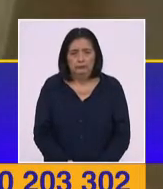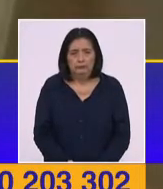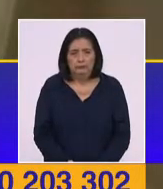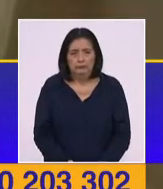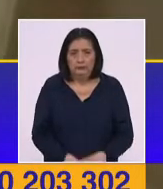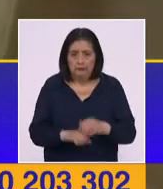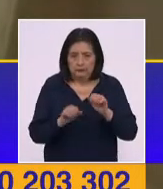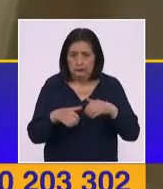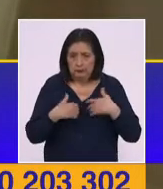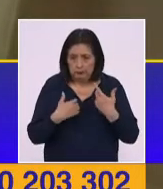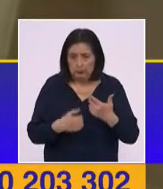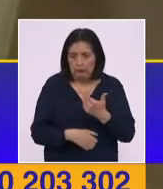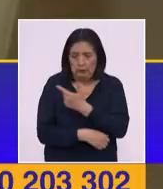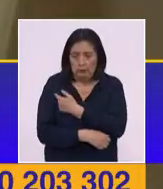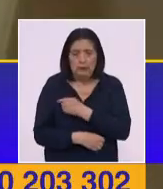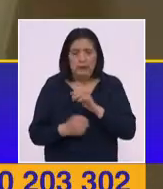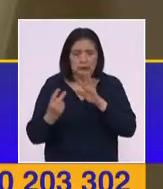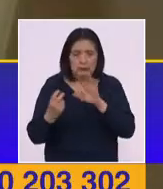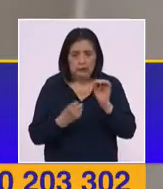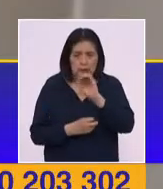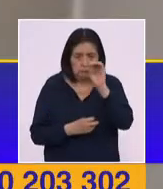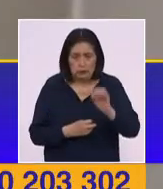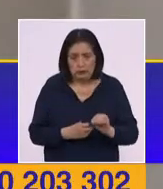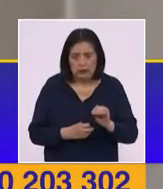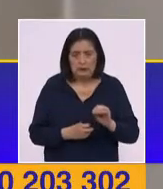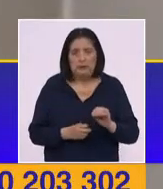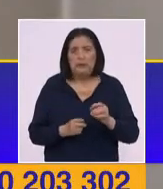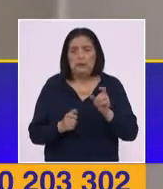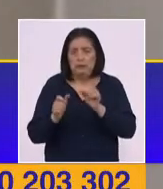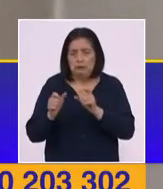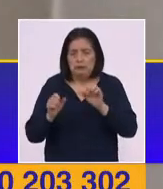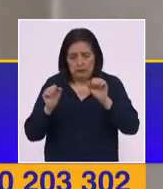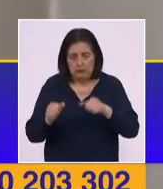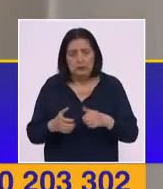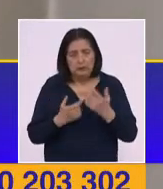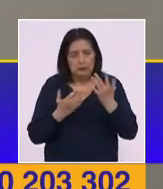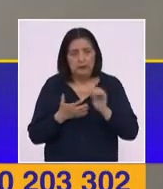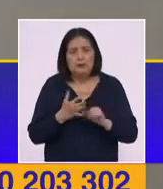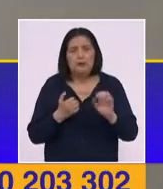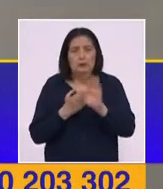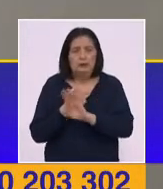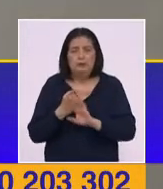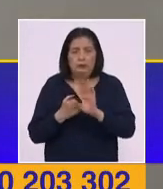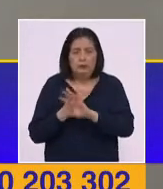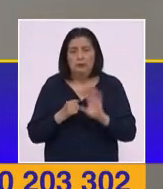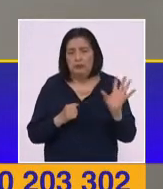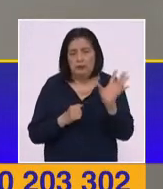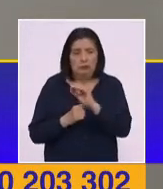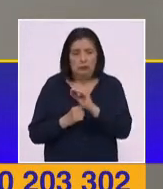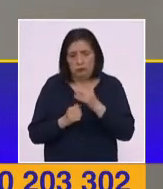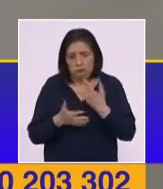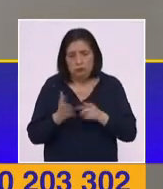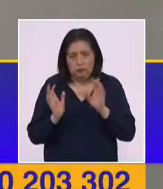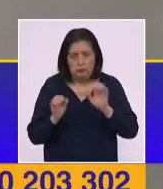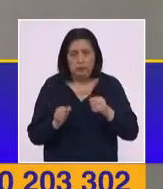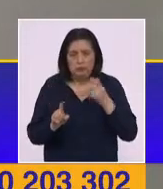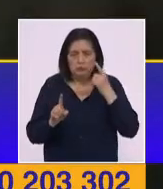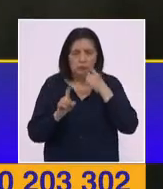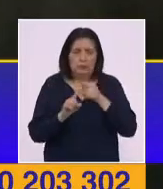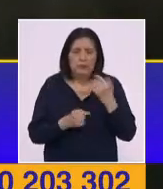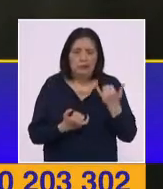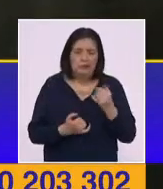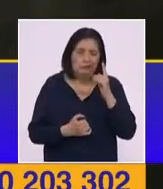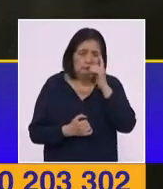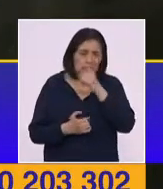Si se logra vacunar al 70% de la población, se obtendrá la esperada inmunidad global, una meta que por ahora se ve muy